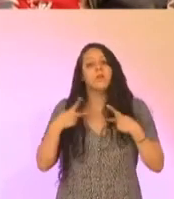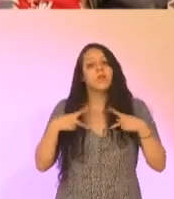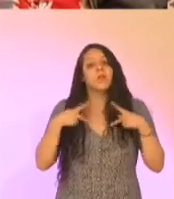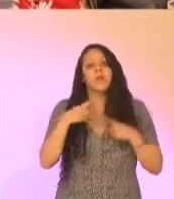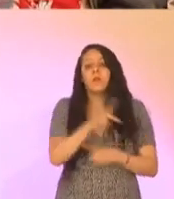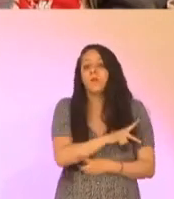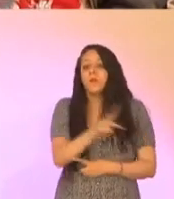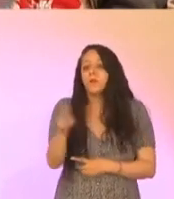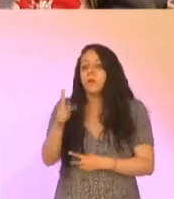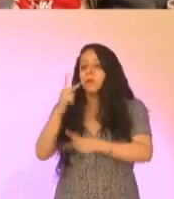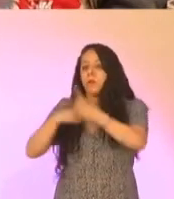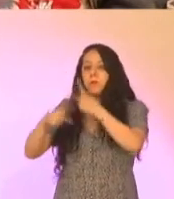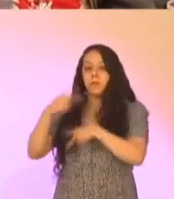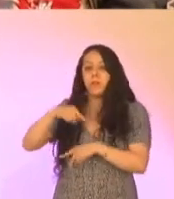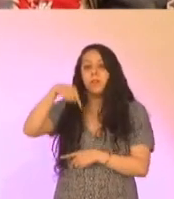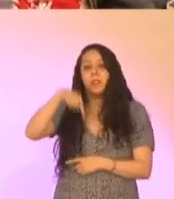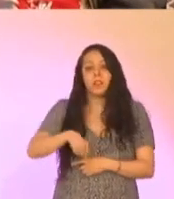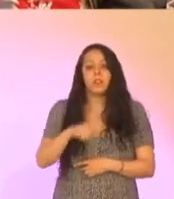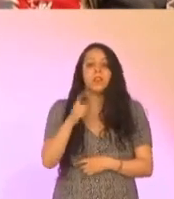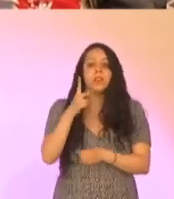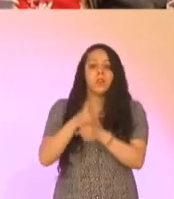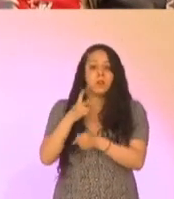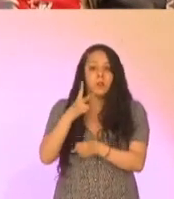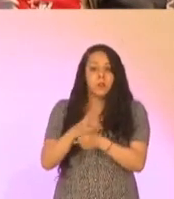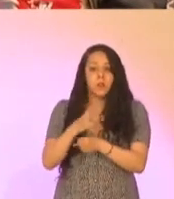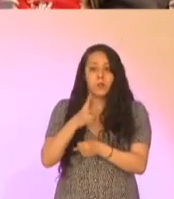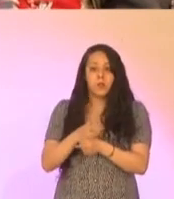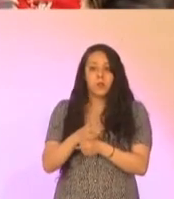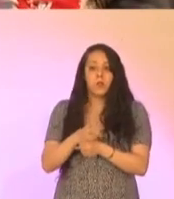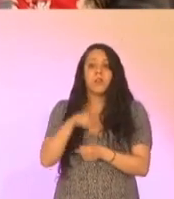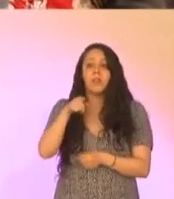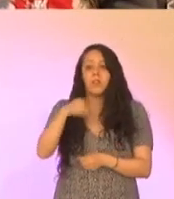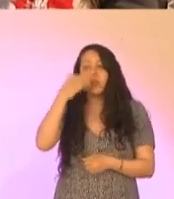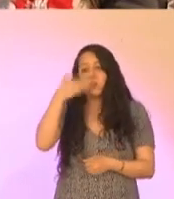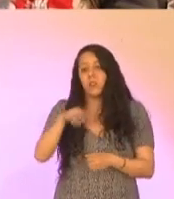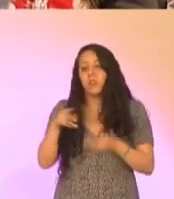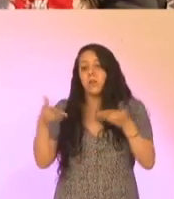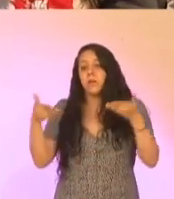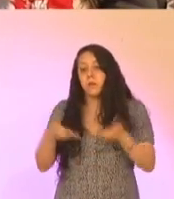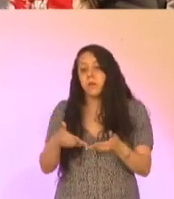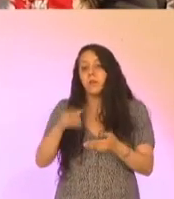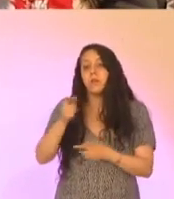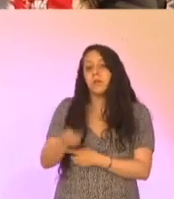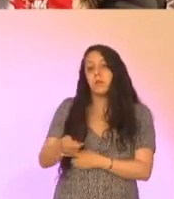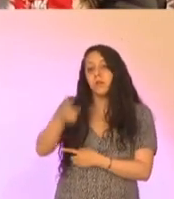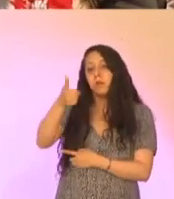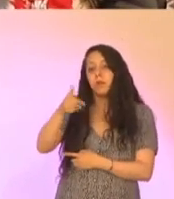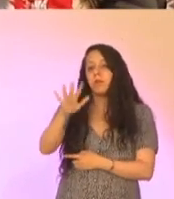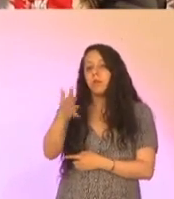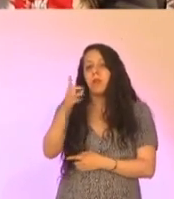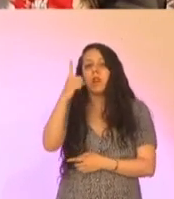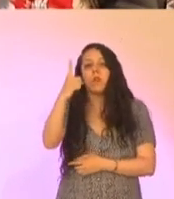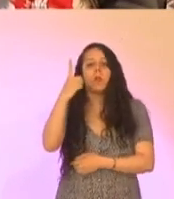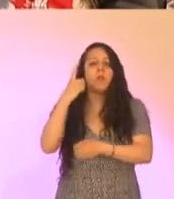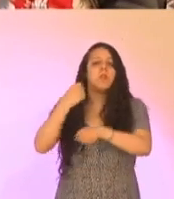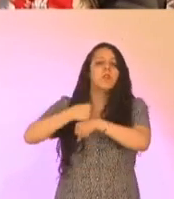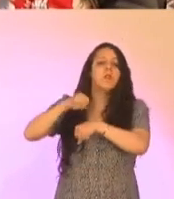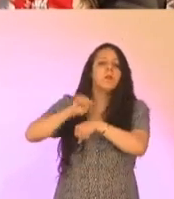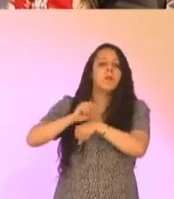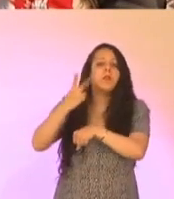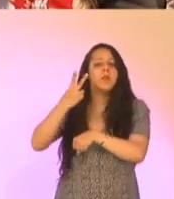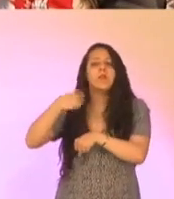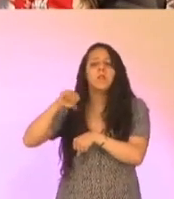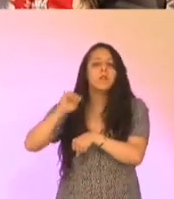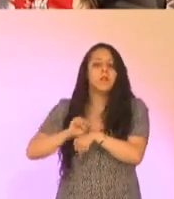presentación presencial que yo tengo la primera fue hace un par de semanas en la fila